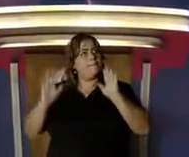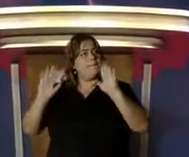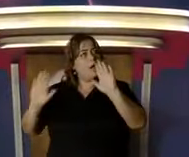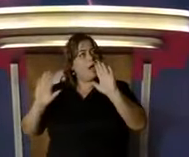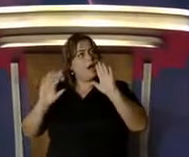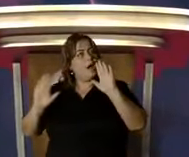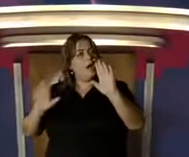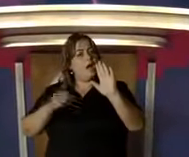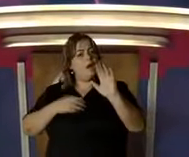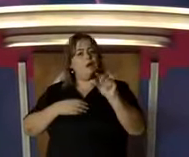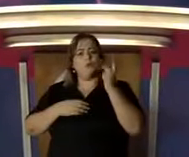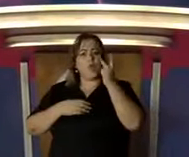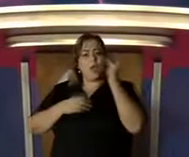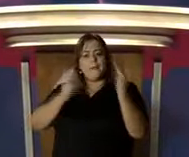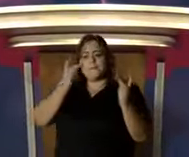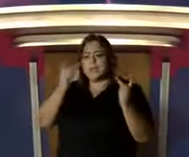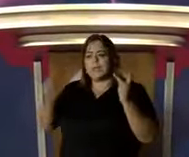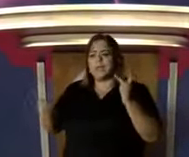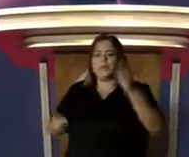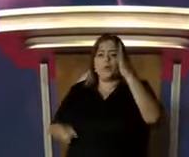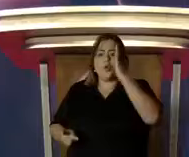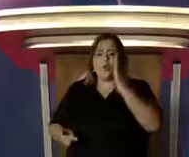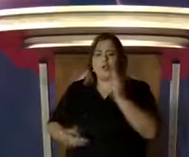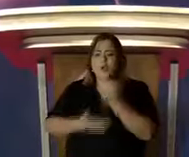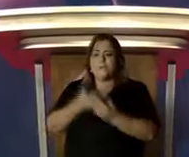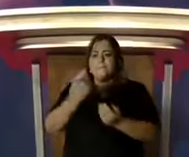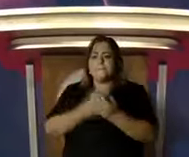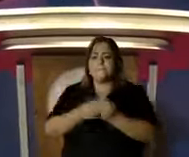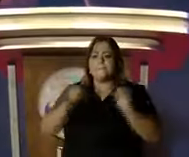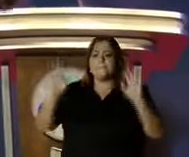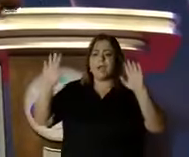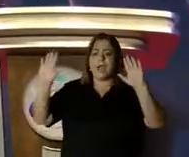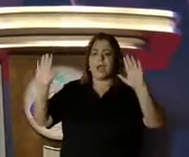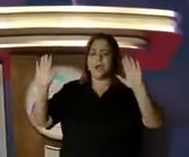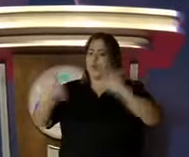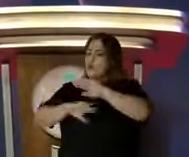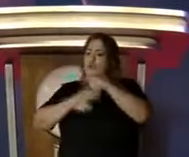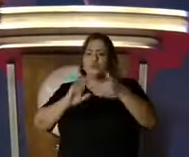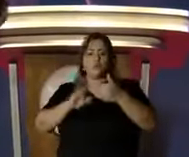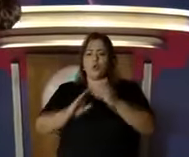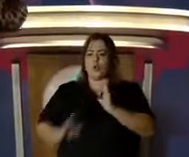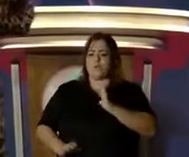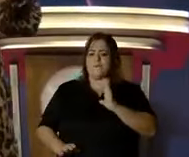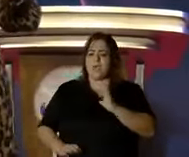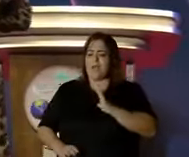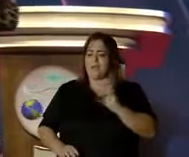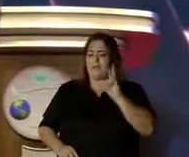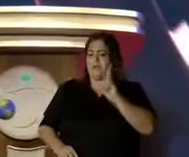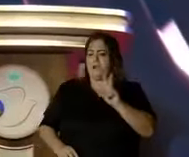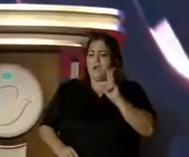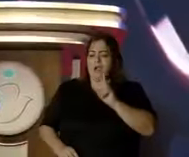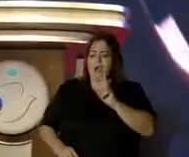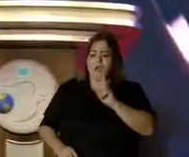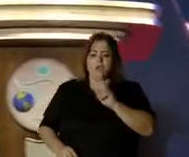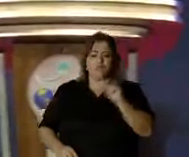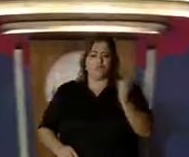maravillosas. Ustedes han visto la provisión en las manos de Dios. Gladys, todo va a estar bien. Tenemos que creer. Solo